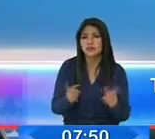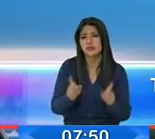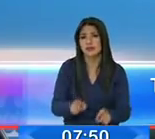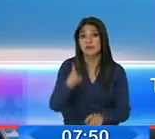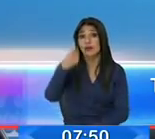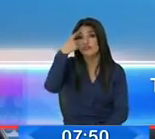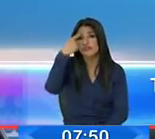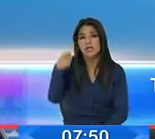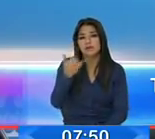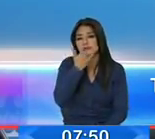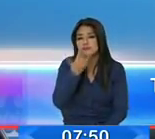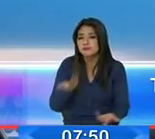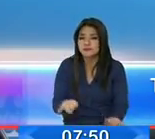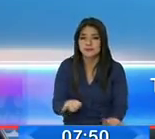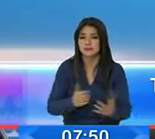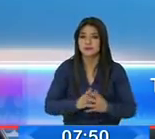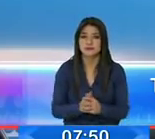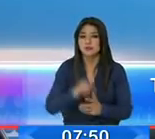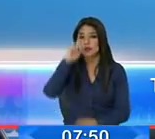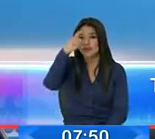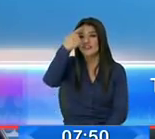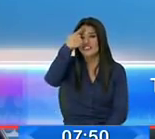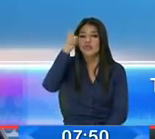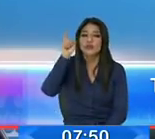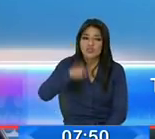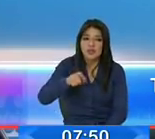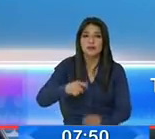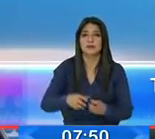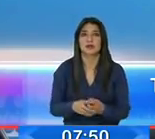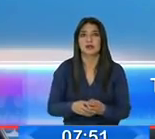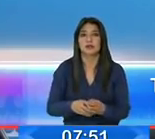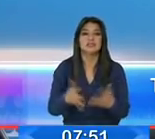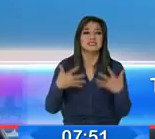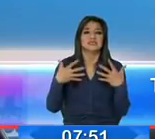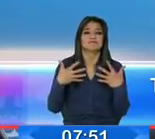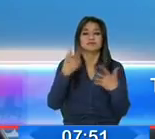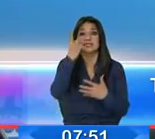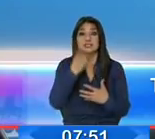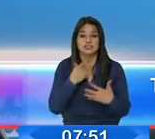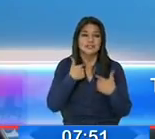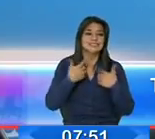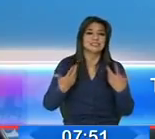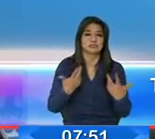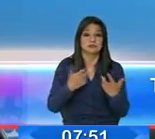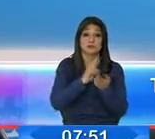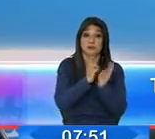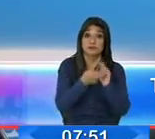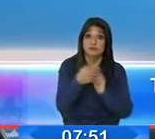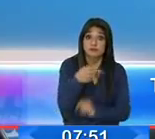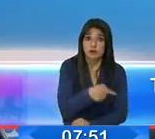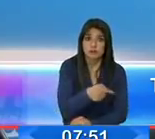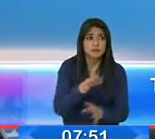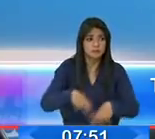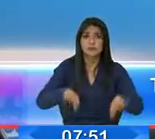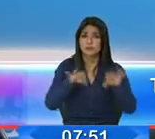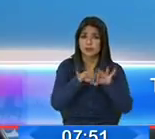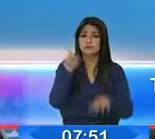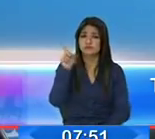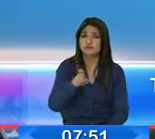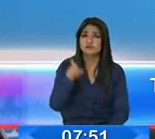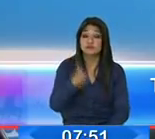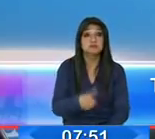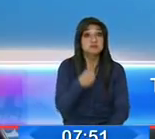ha permitido, o sea, el gobierno tuvo que echarse para atrás de una reforma que de por sí es muy importante y que los